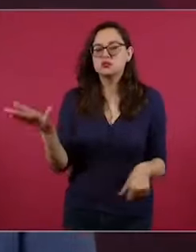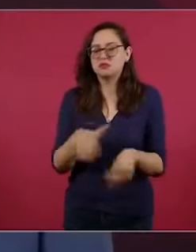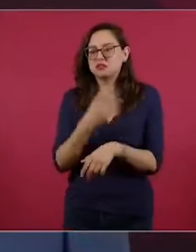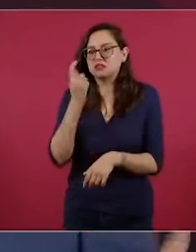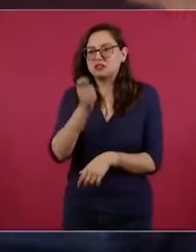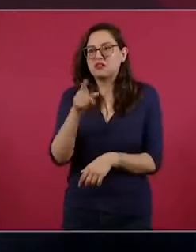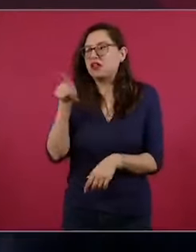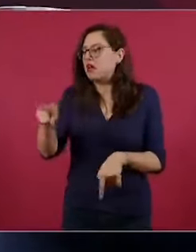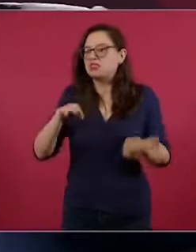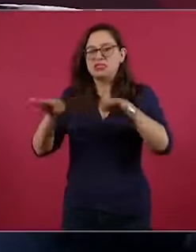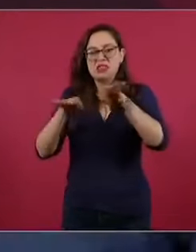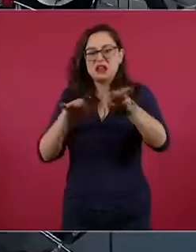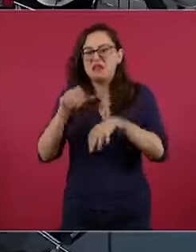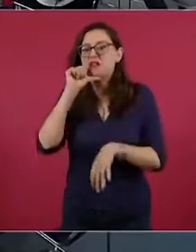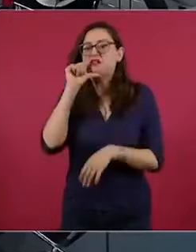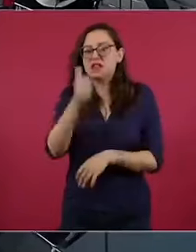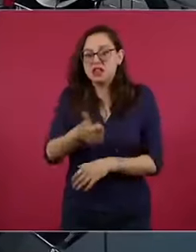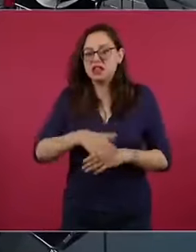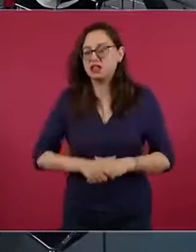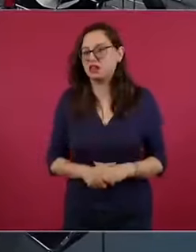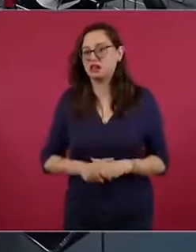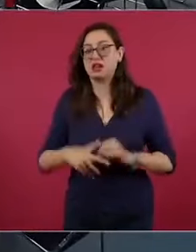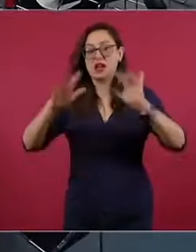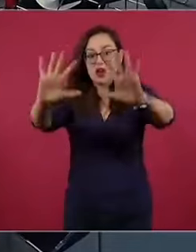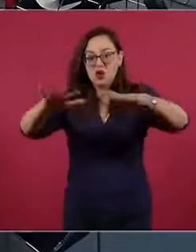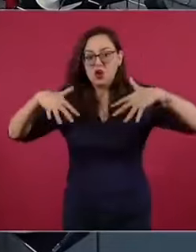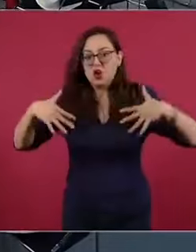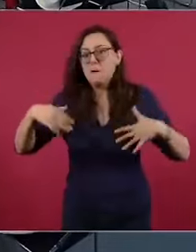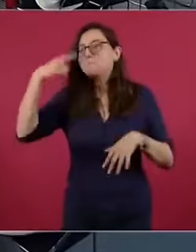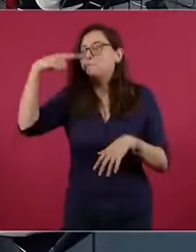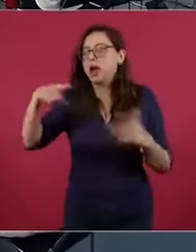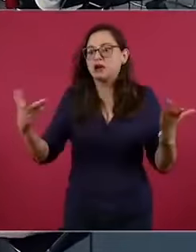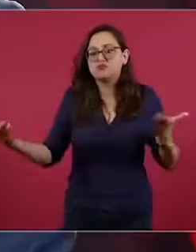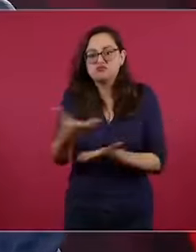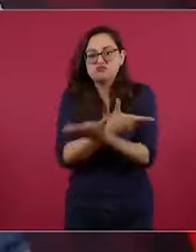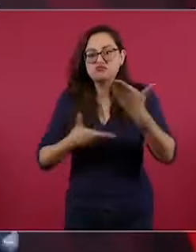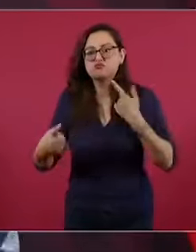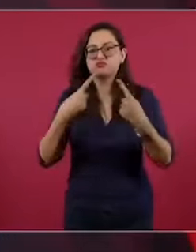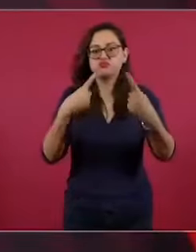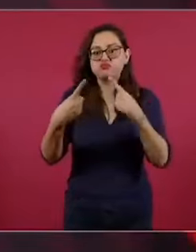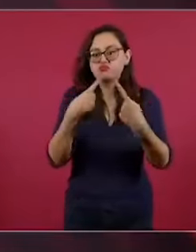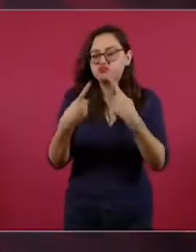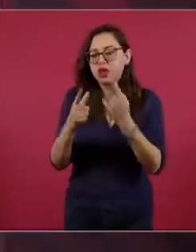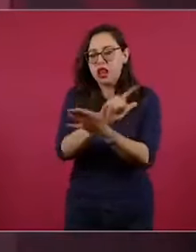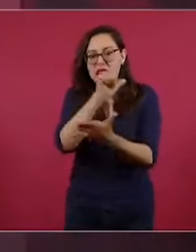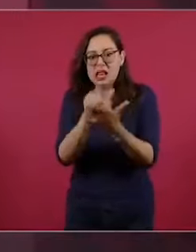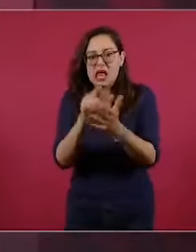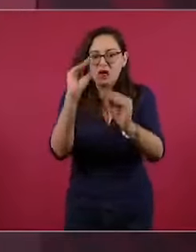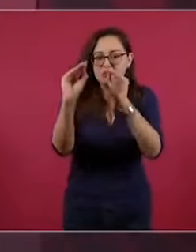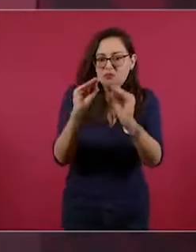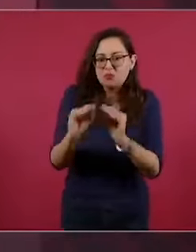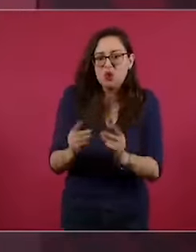si se va al congreso y la función es legislar